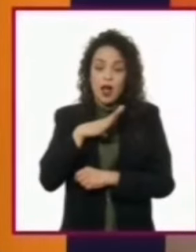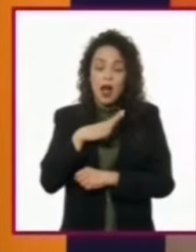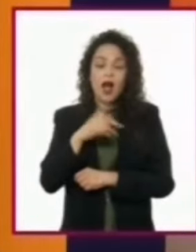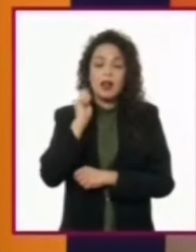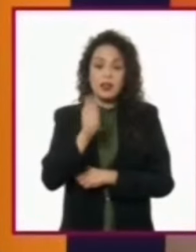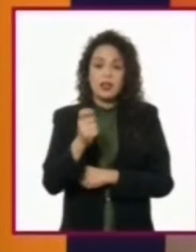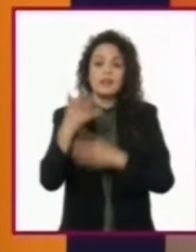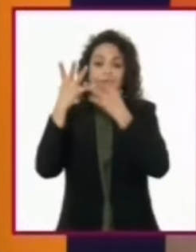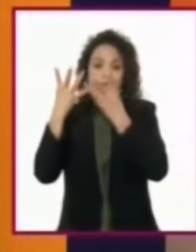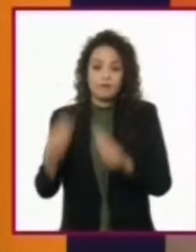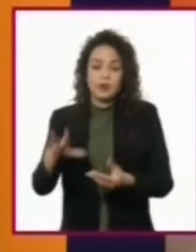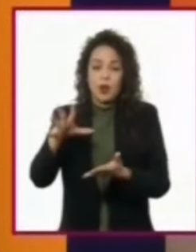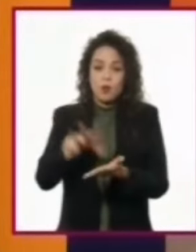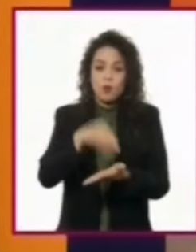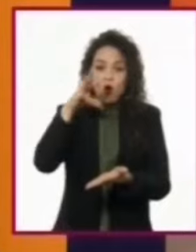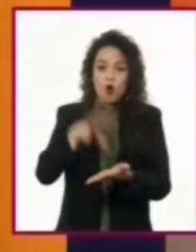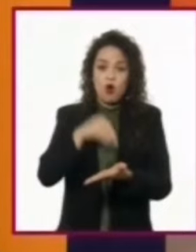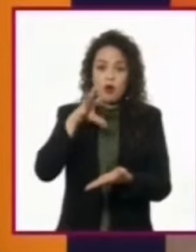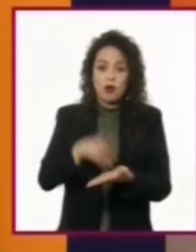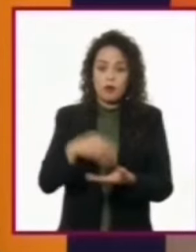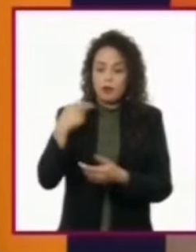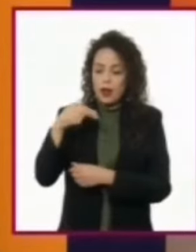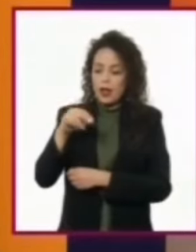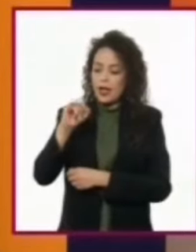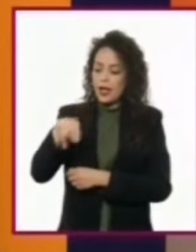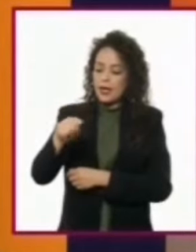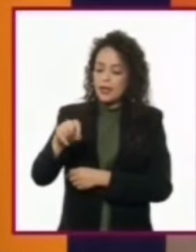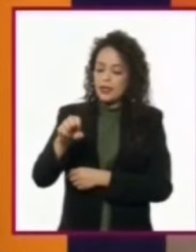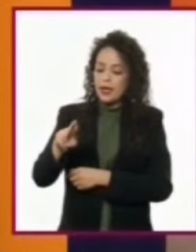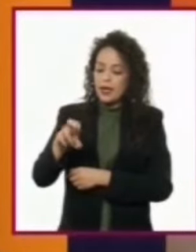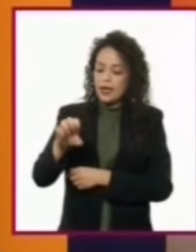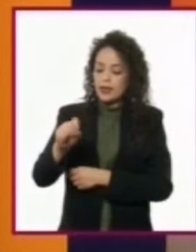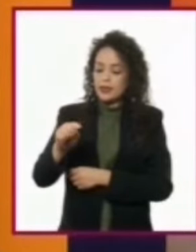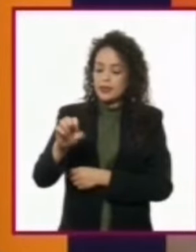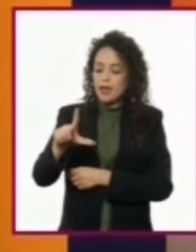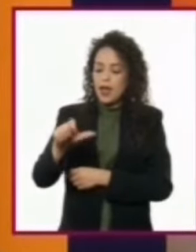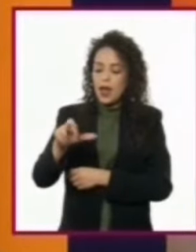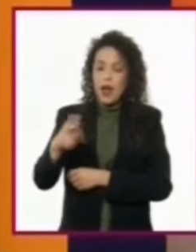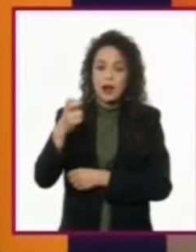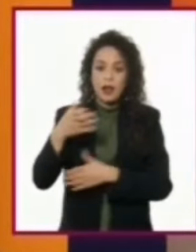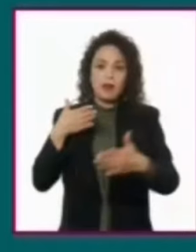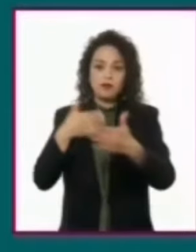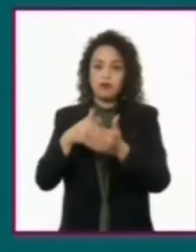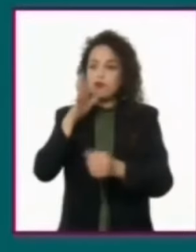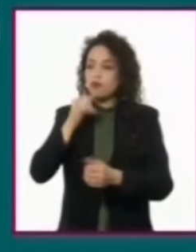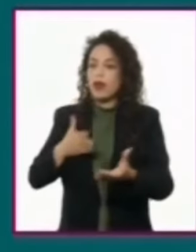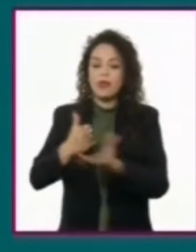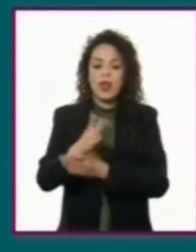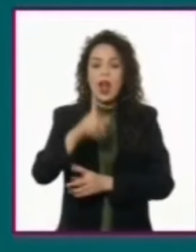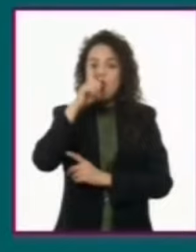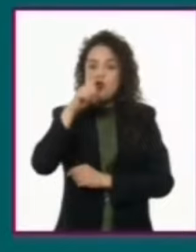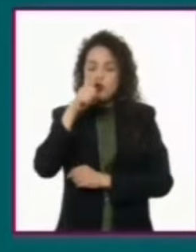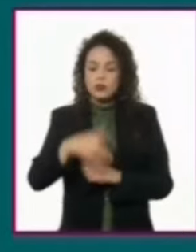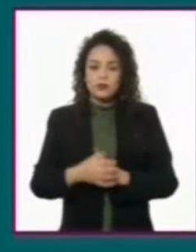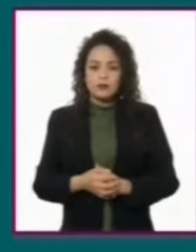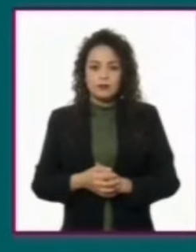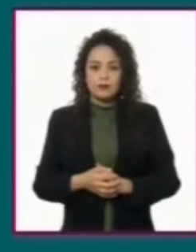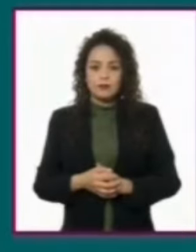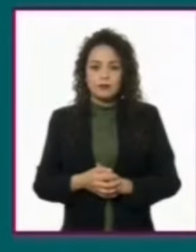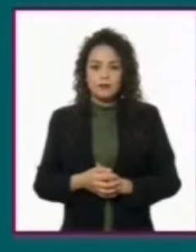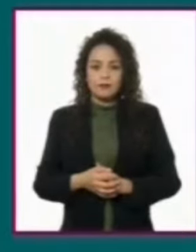cantidad abundante de polvo interestelar, que causa un bloqueo de la luz del bulbo. En el diagrama